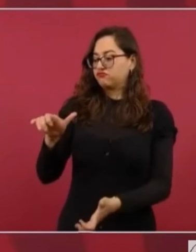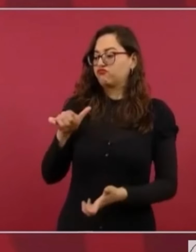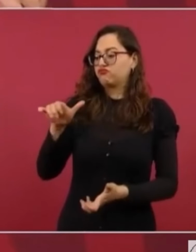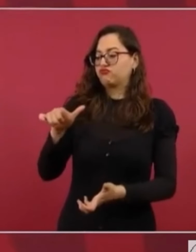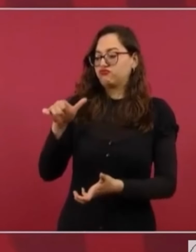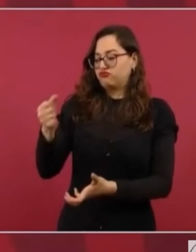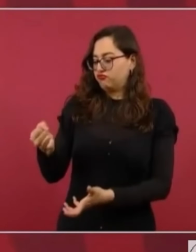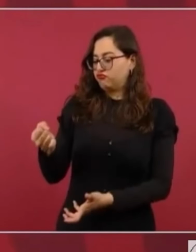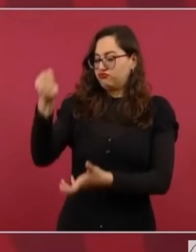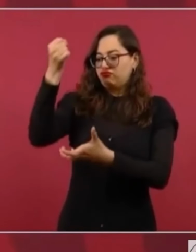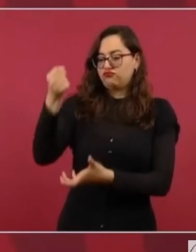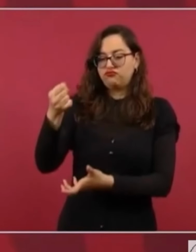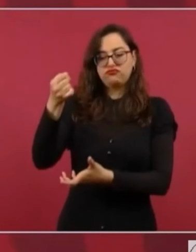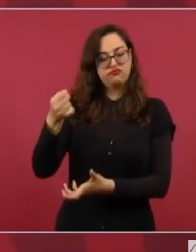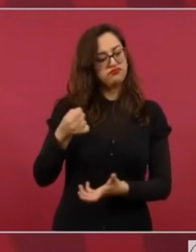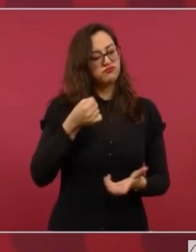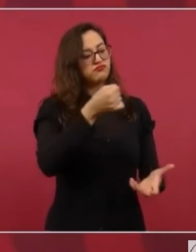del dinero del pueblo.